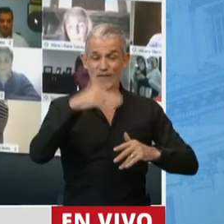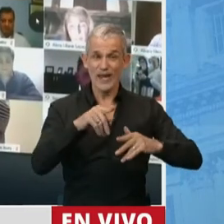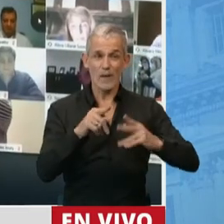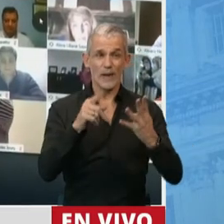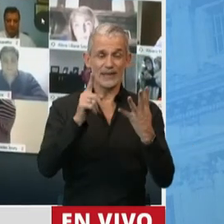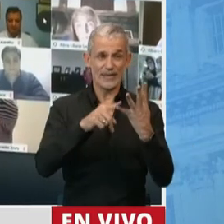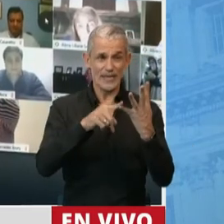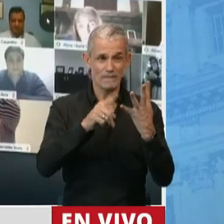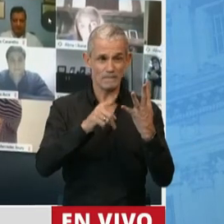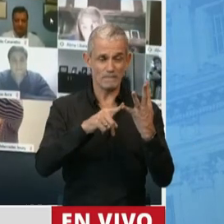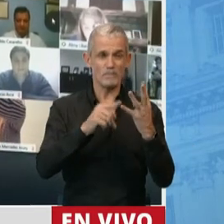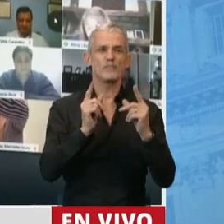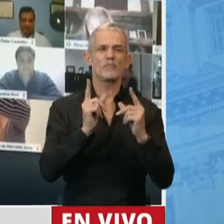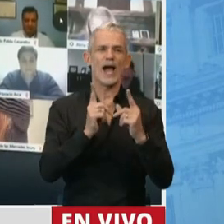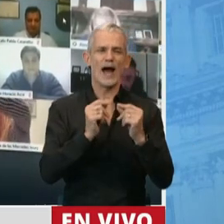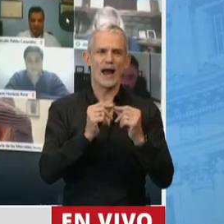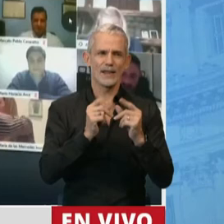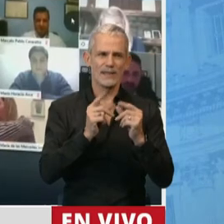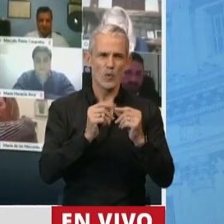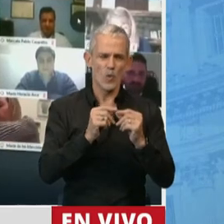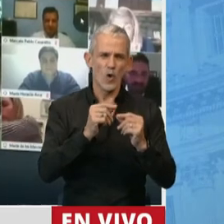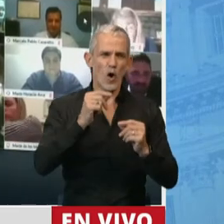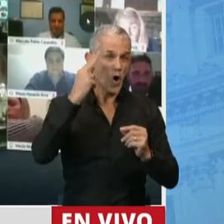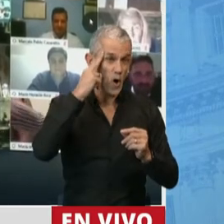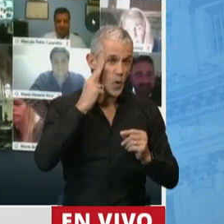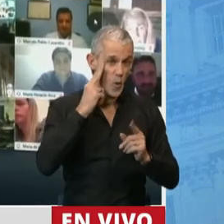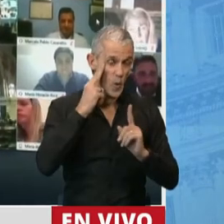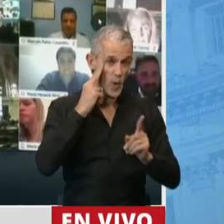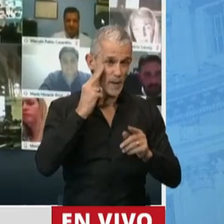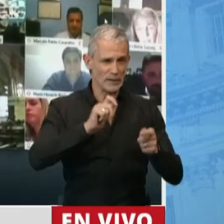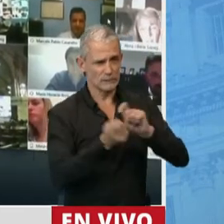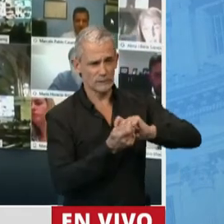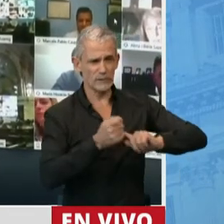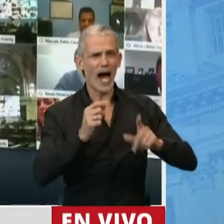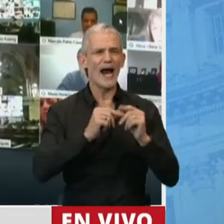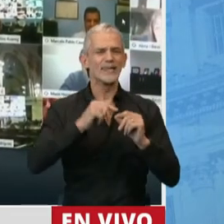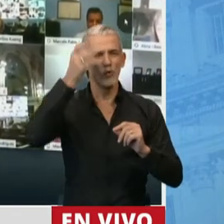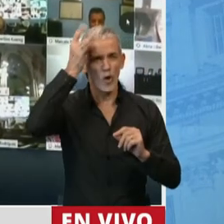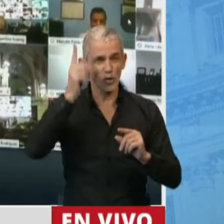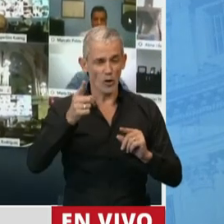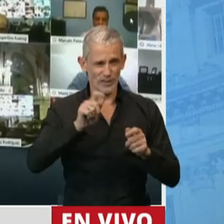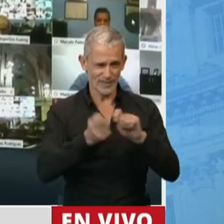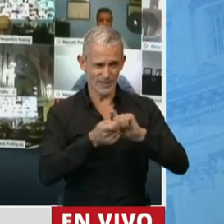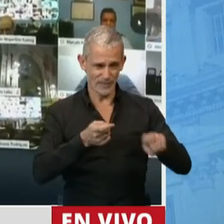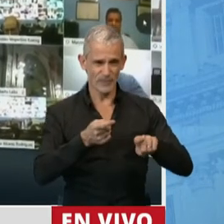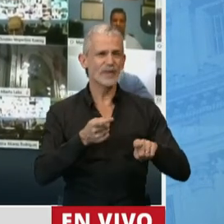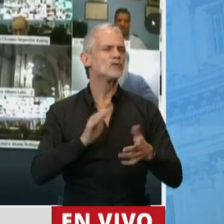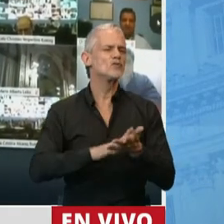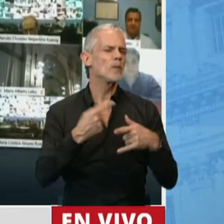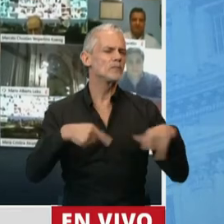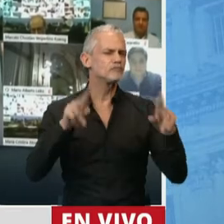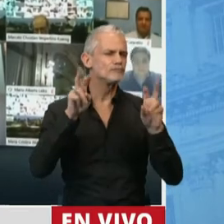finalmente, presidente, el artículo 9, que sustituye el artículo 12, tiene que ver